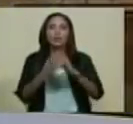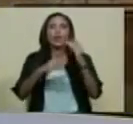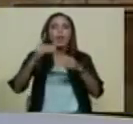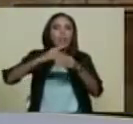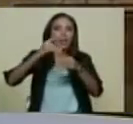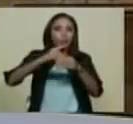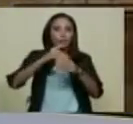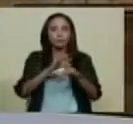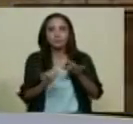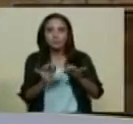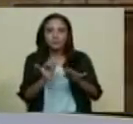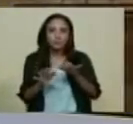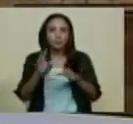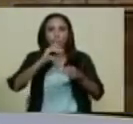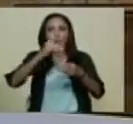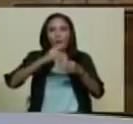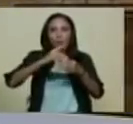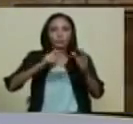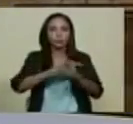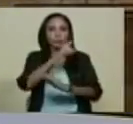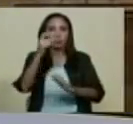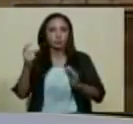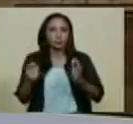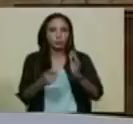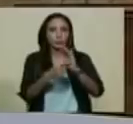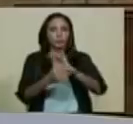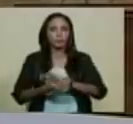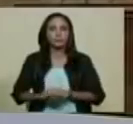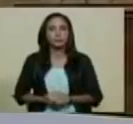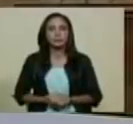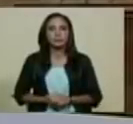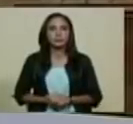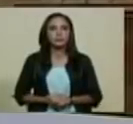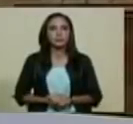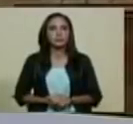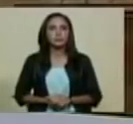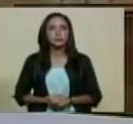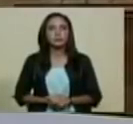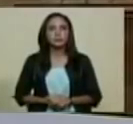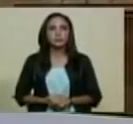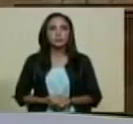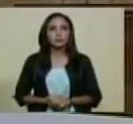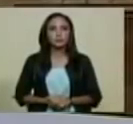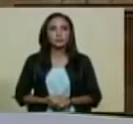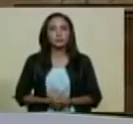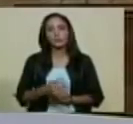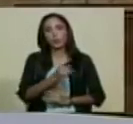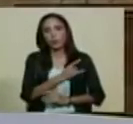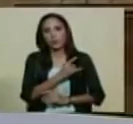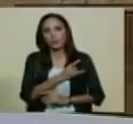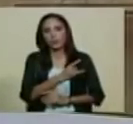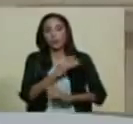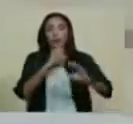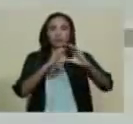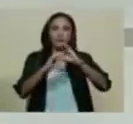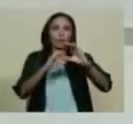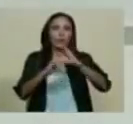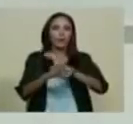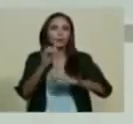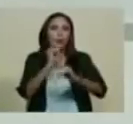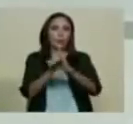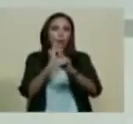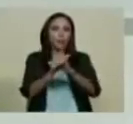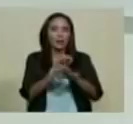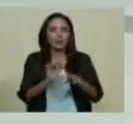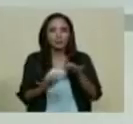datos. Muy importante, ¿no? La Universidad Nacional Experimental de las Telecomunicaciones y